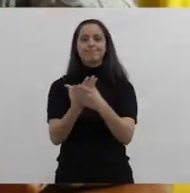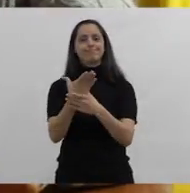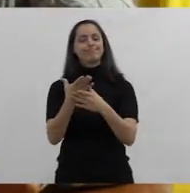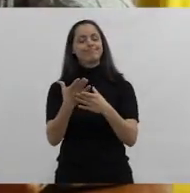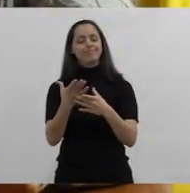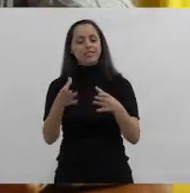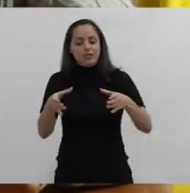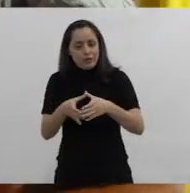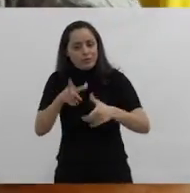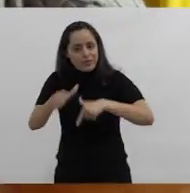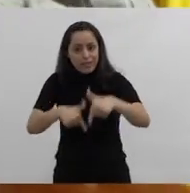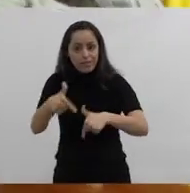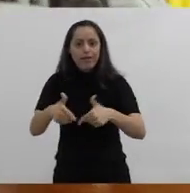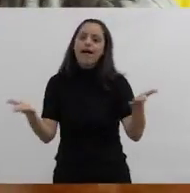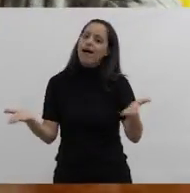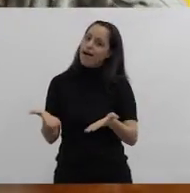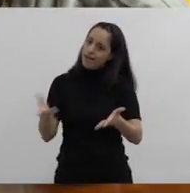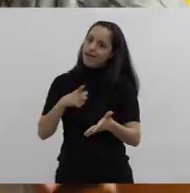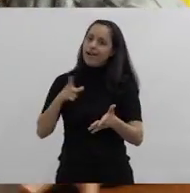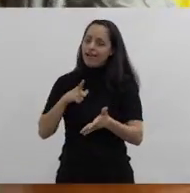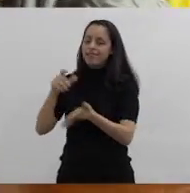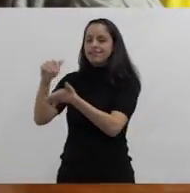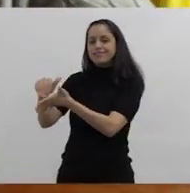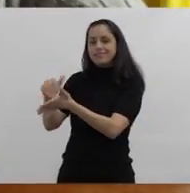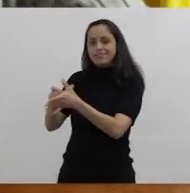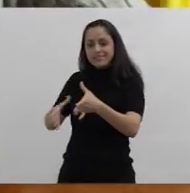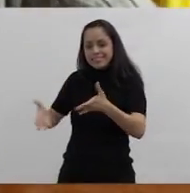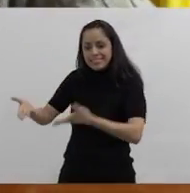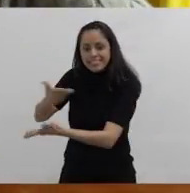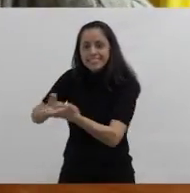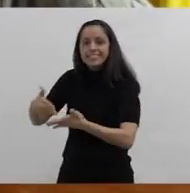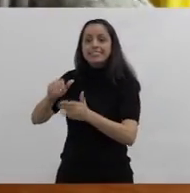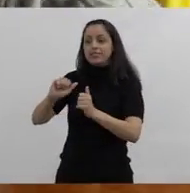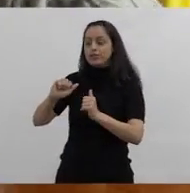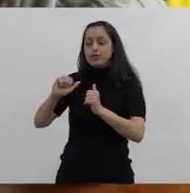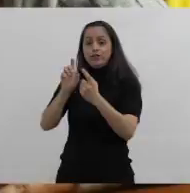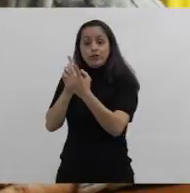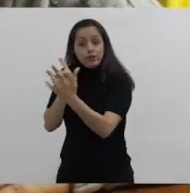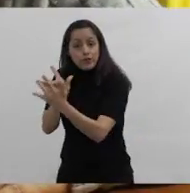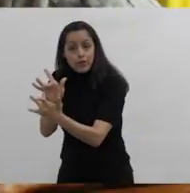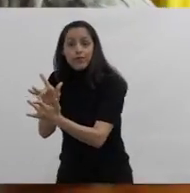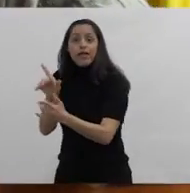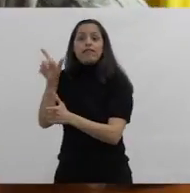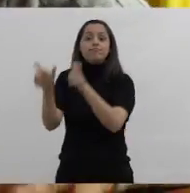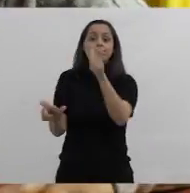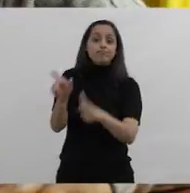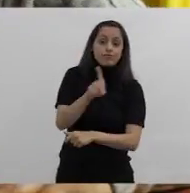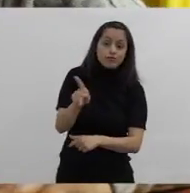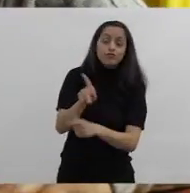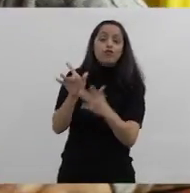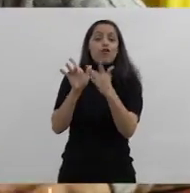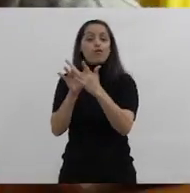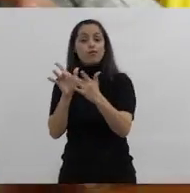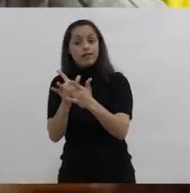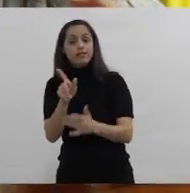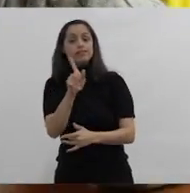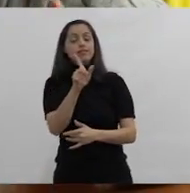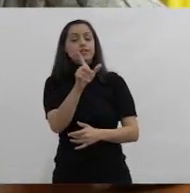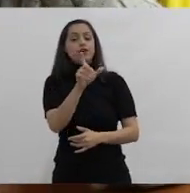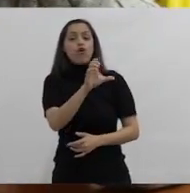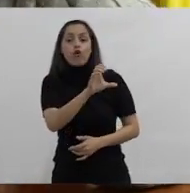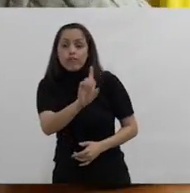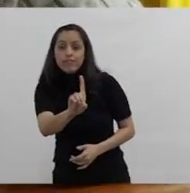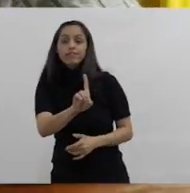un gabinete. Ahora tengo el gabinete interactuando con los equipos externos, con los docentes, con los coordinadores. Ahora